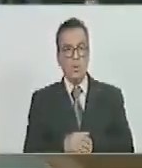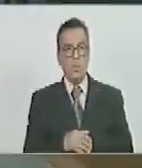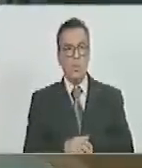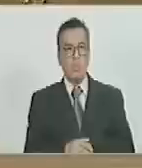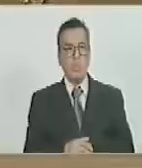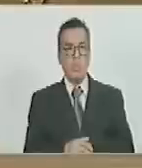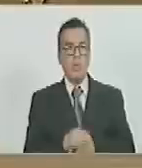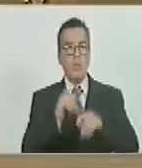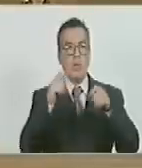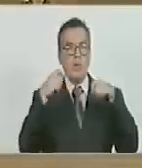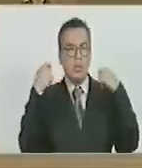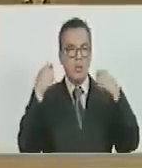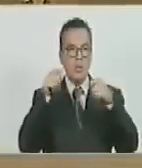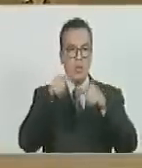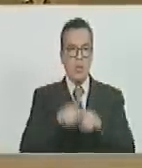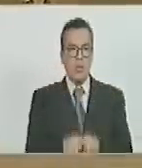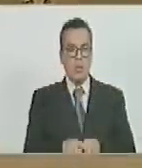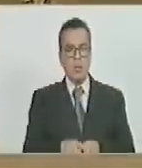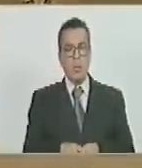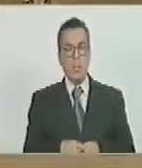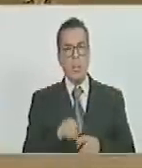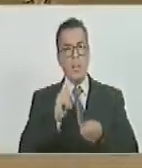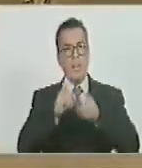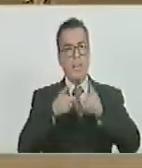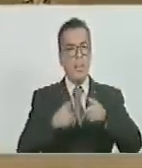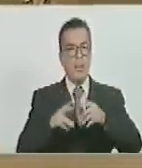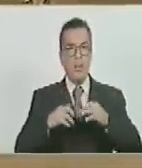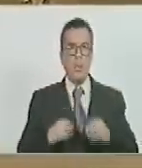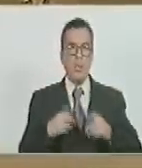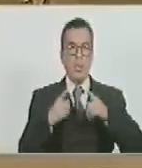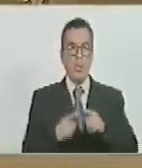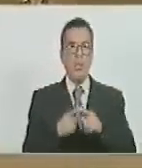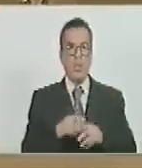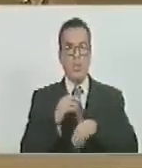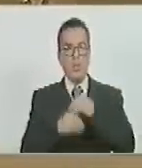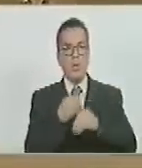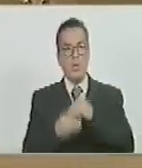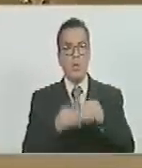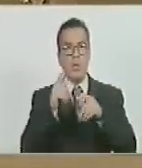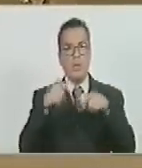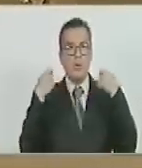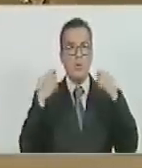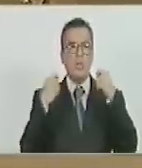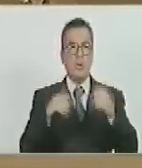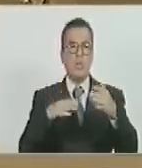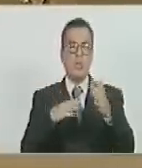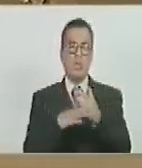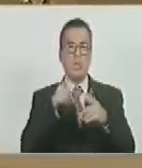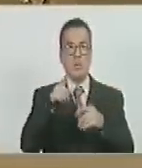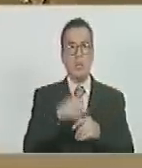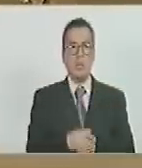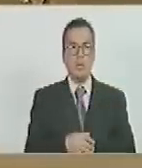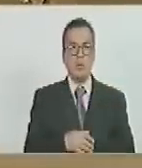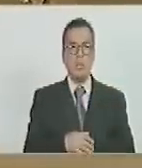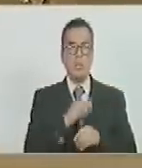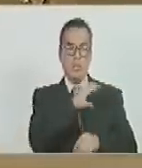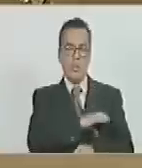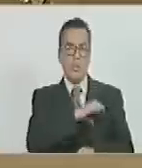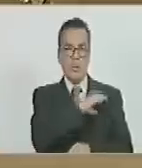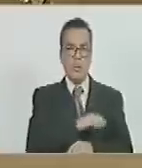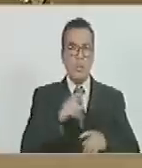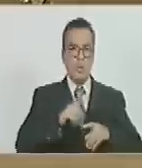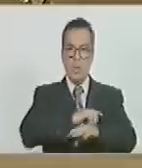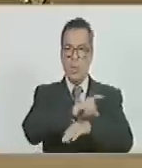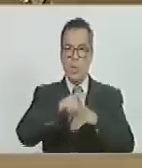cual hay un reclamo tuviese alguna oportunidad de convertirse ese reclamo en una objeción, por lo cual el comité de